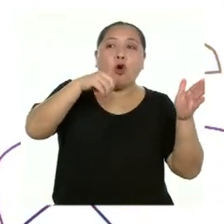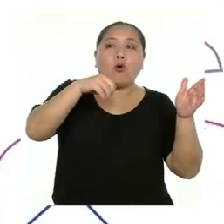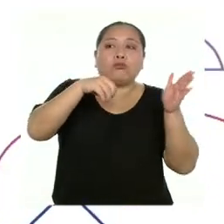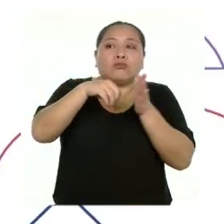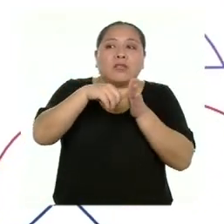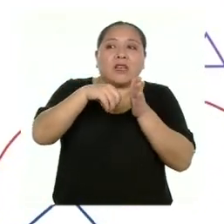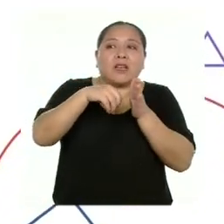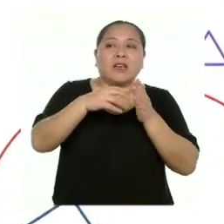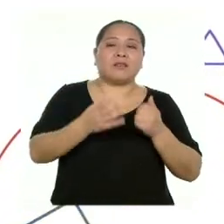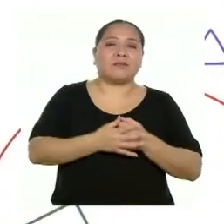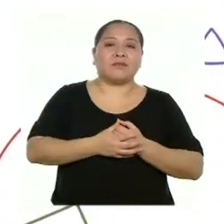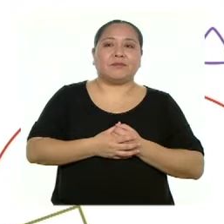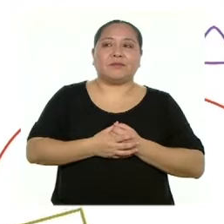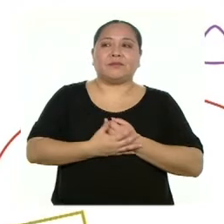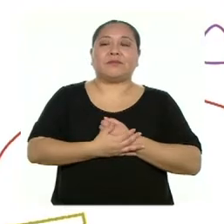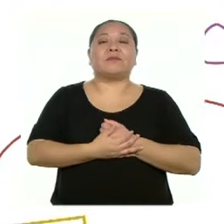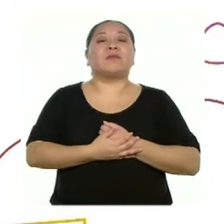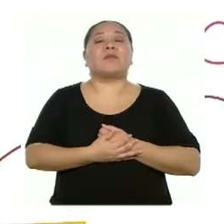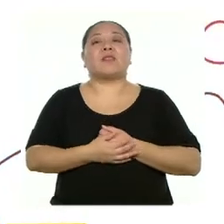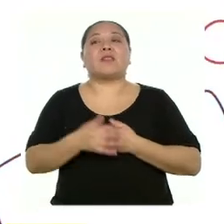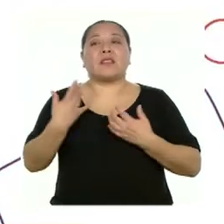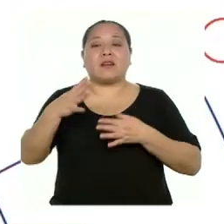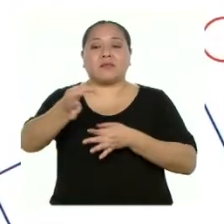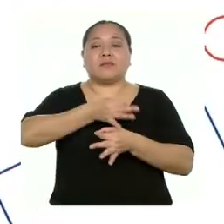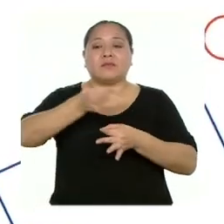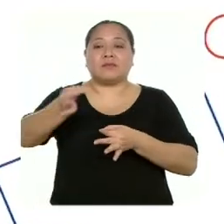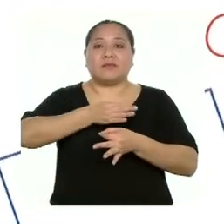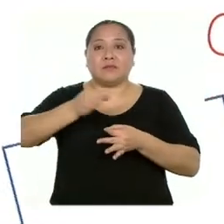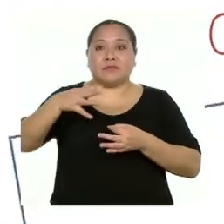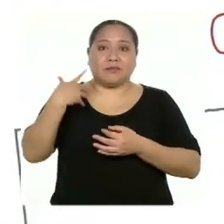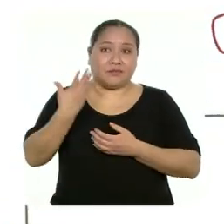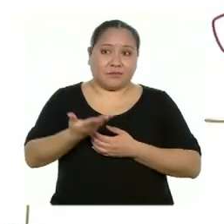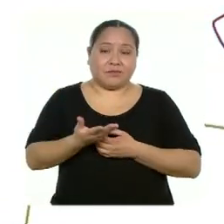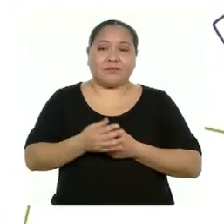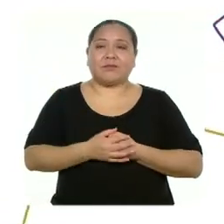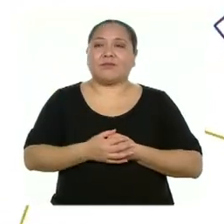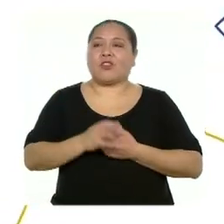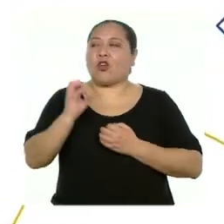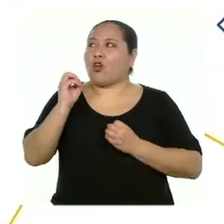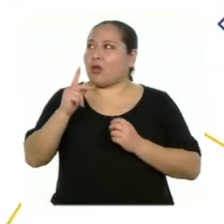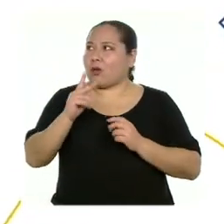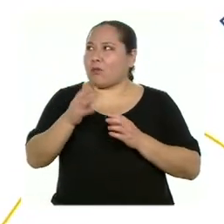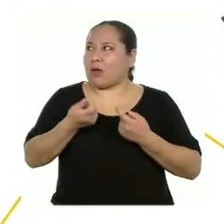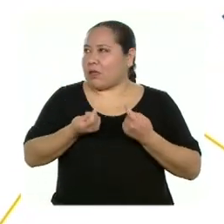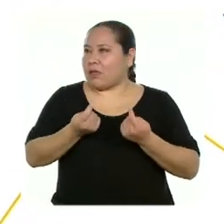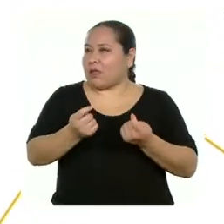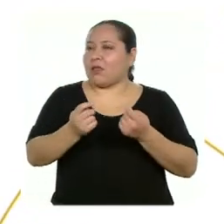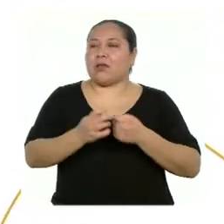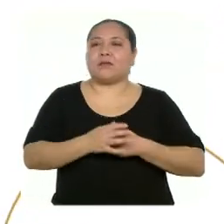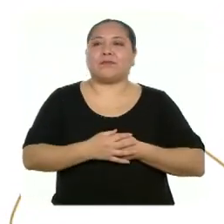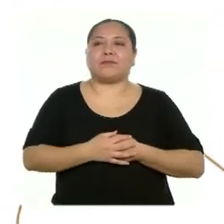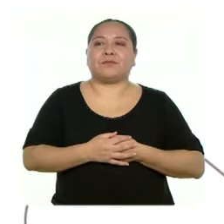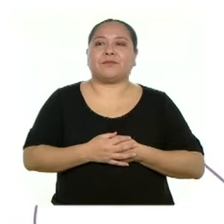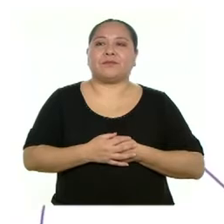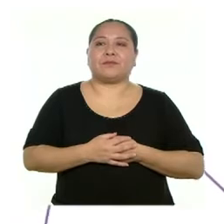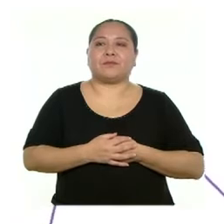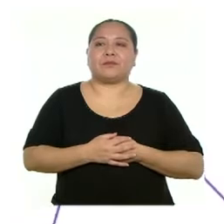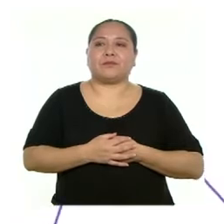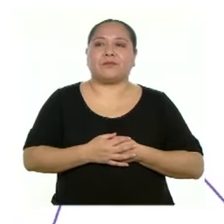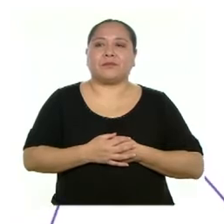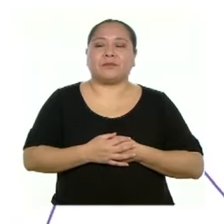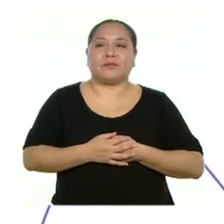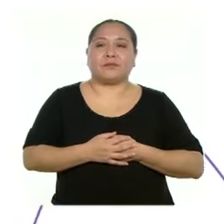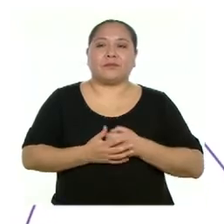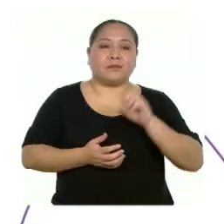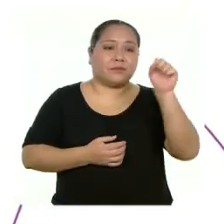habíamos determinado la varianza, entonces reemplazamos en la expresión. ¿Ok? Voy a intentarlo. La desviación